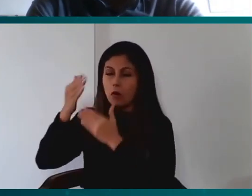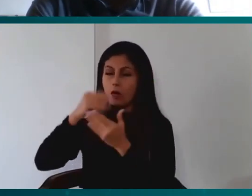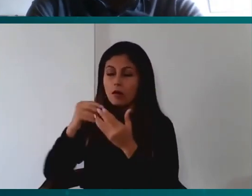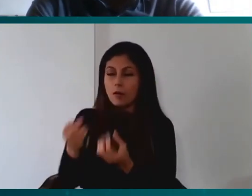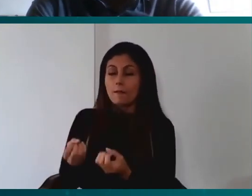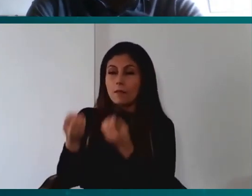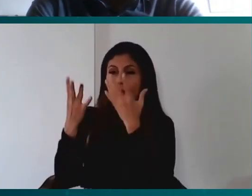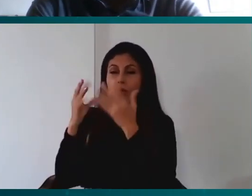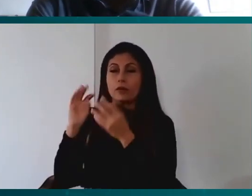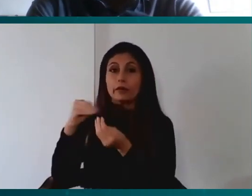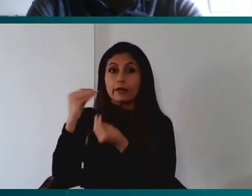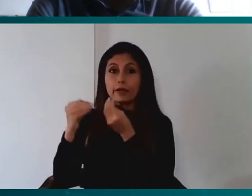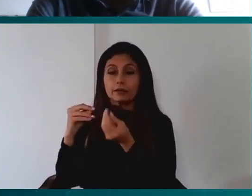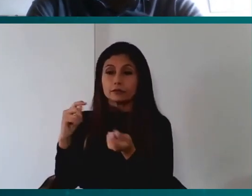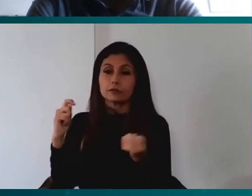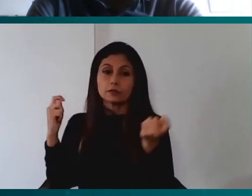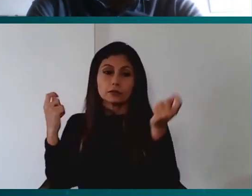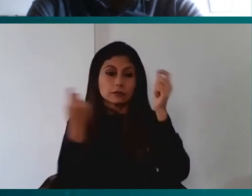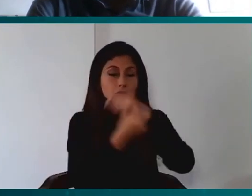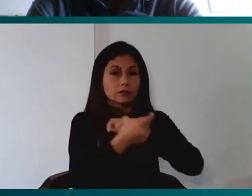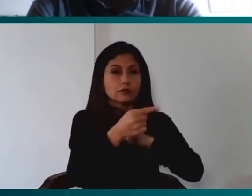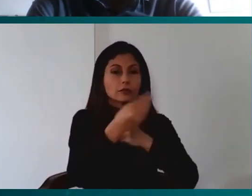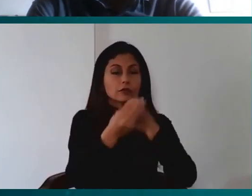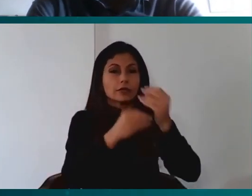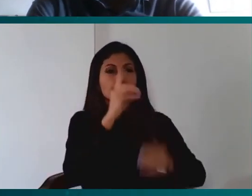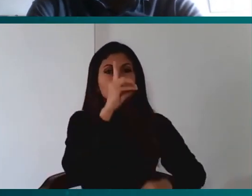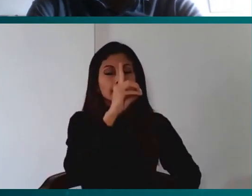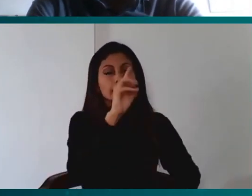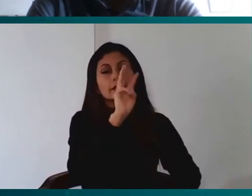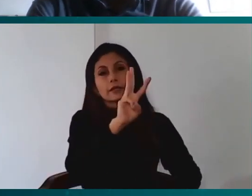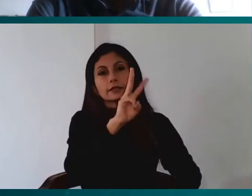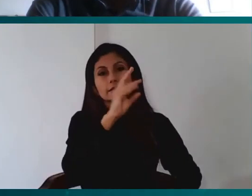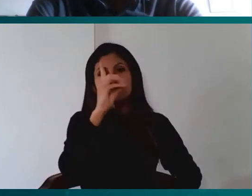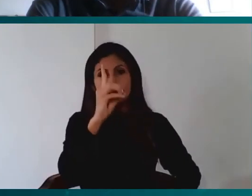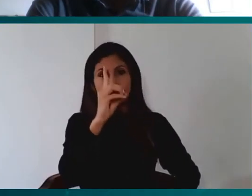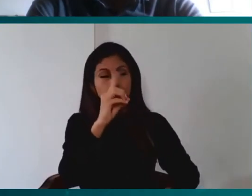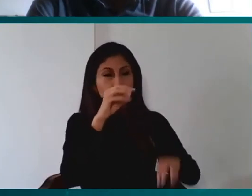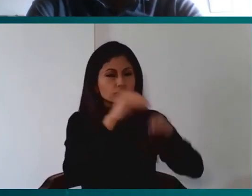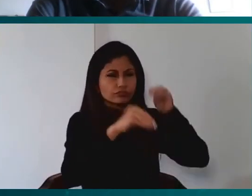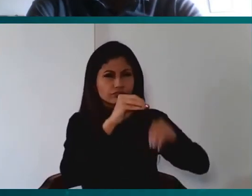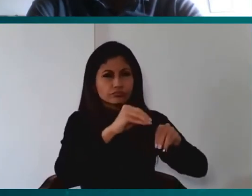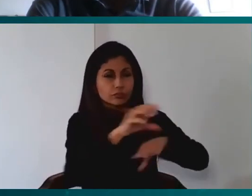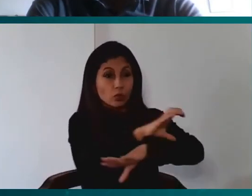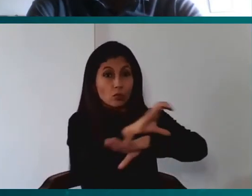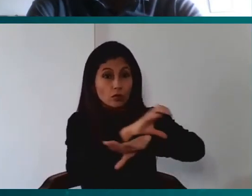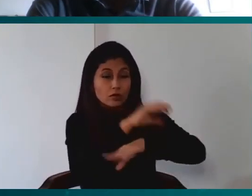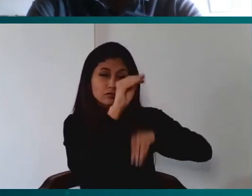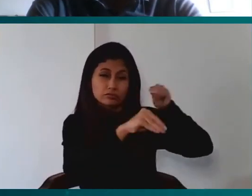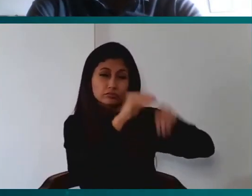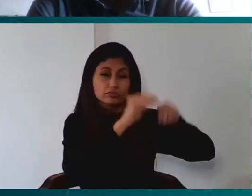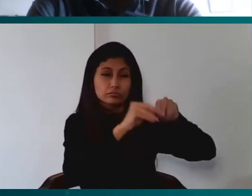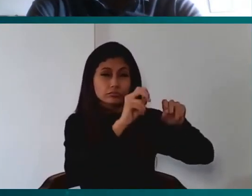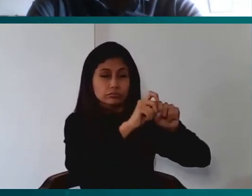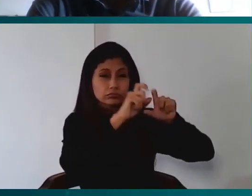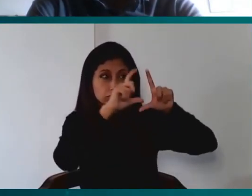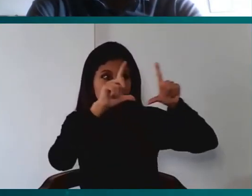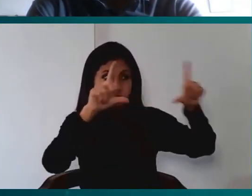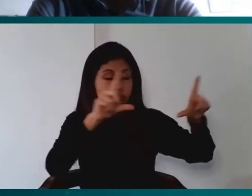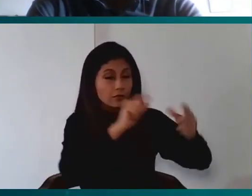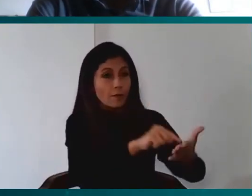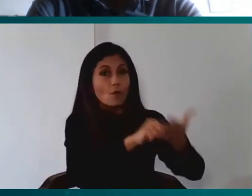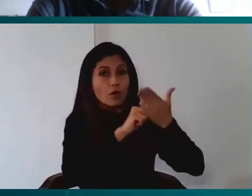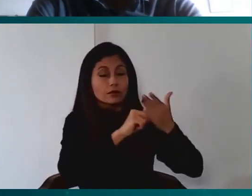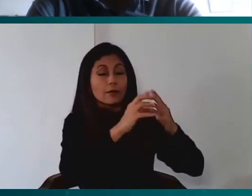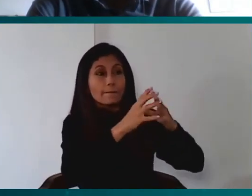Luego lo pasamos a modelar en 3D, utilizando herramientas de simulación